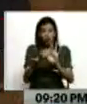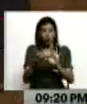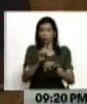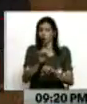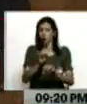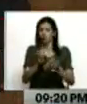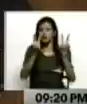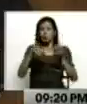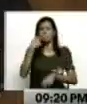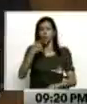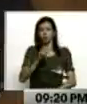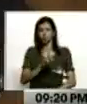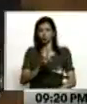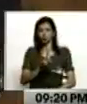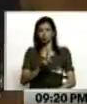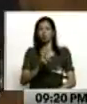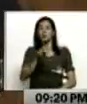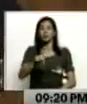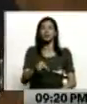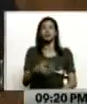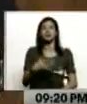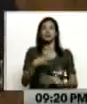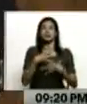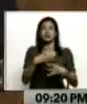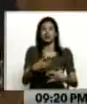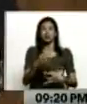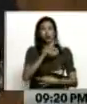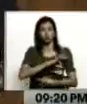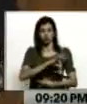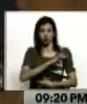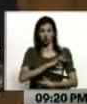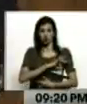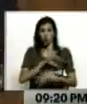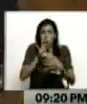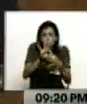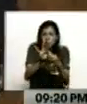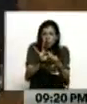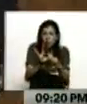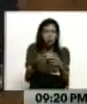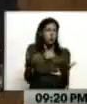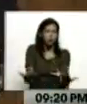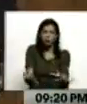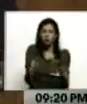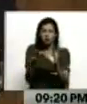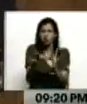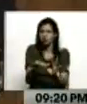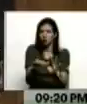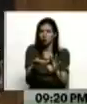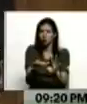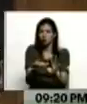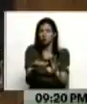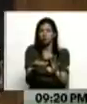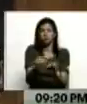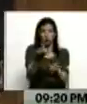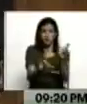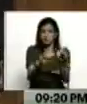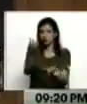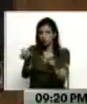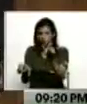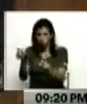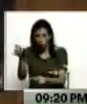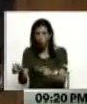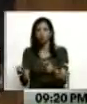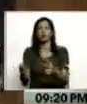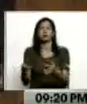tema político es un tema social y la base de esa unidad no puede ser otro que la condición de